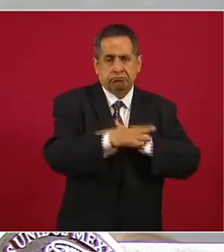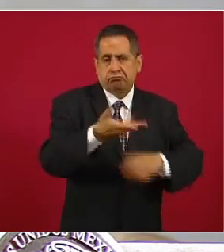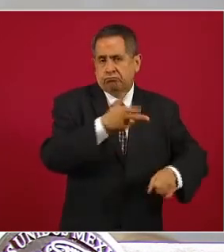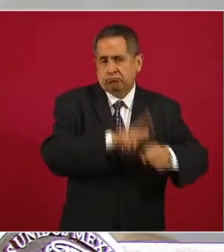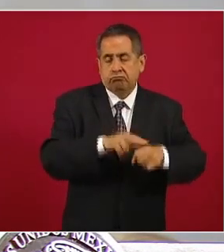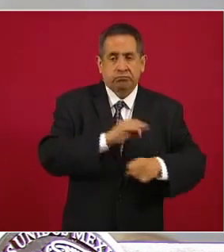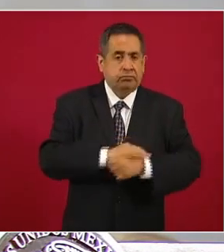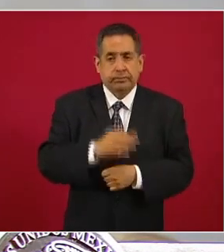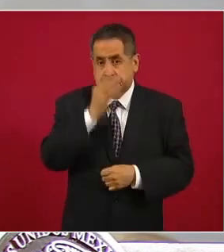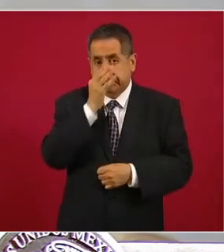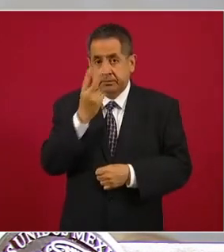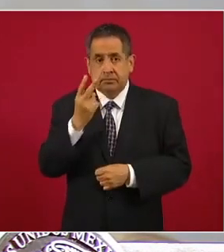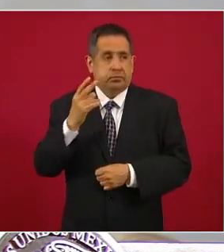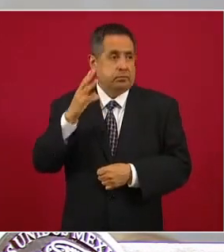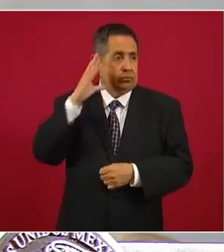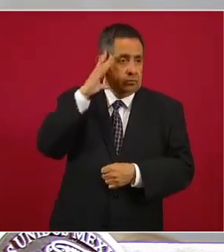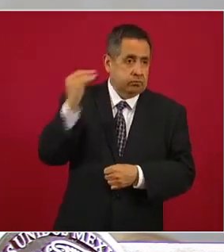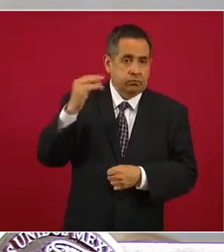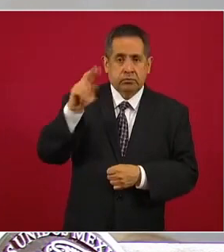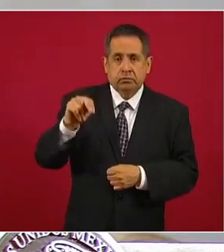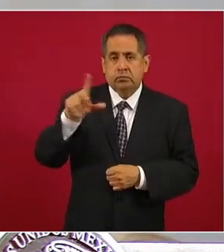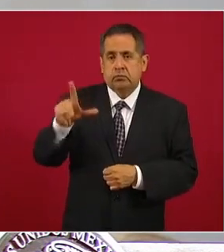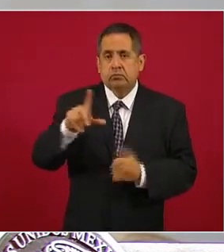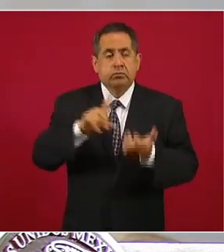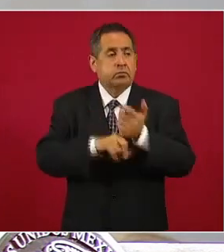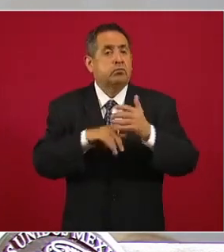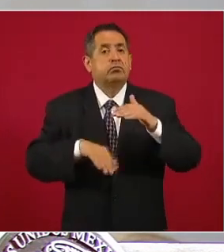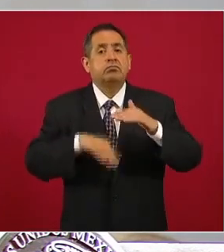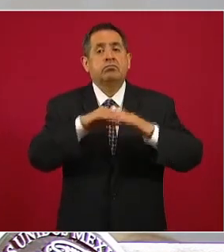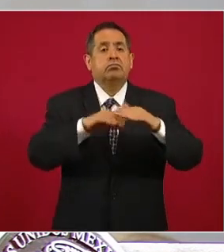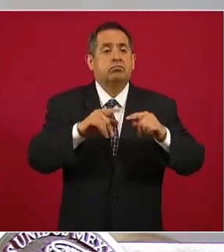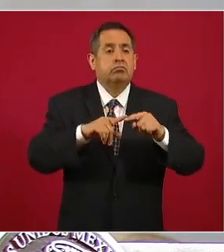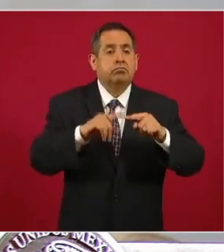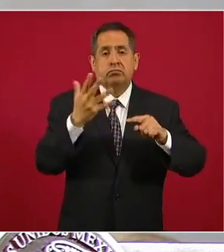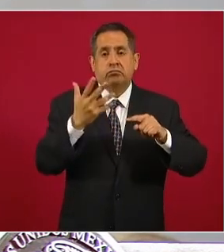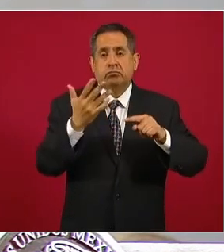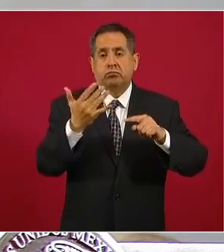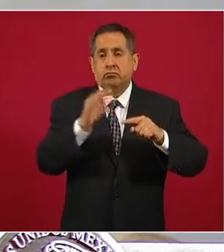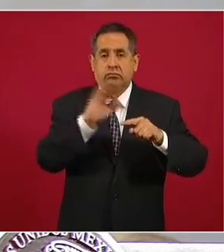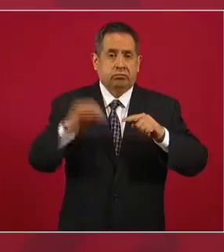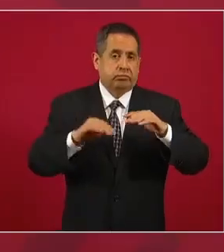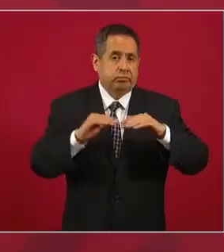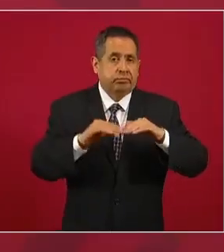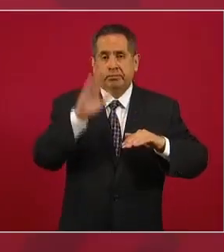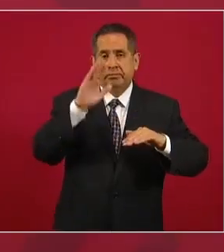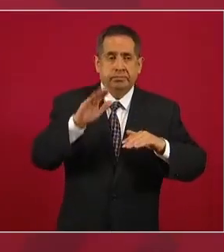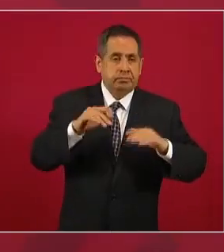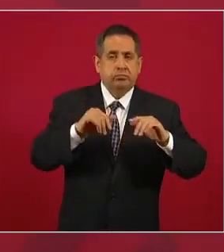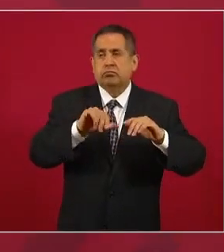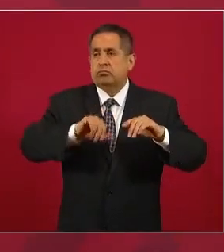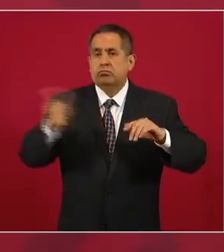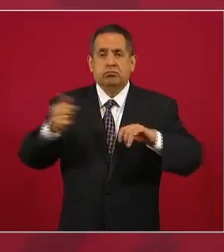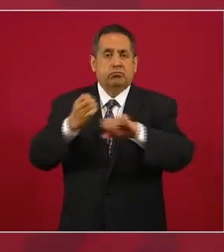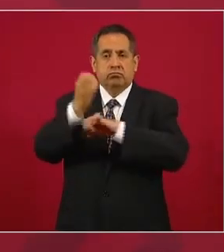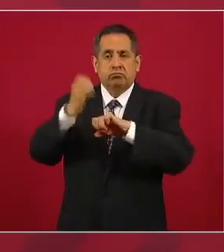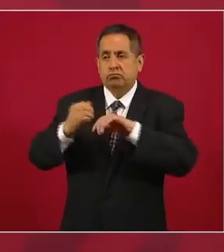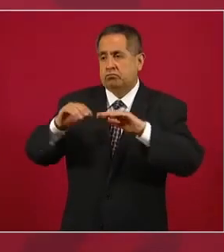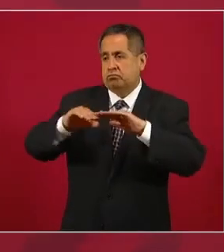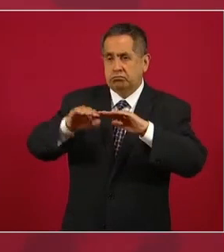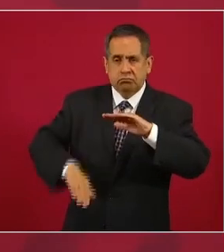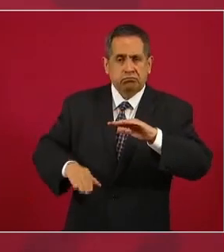estados, Colima y Nuevo León, tienen ocupaciones arriba del 50%, todos los demás tienen menos